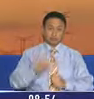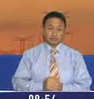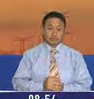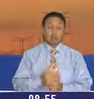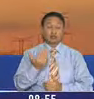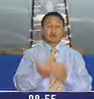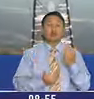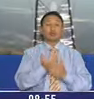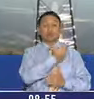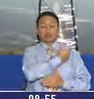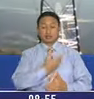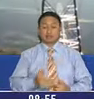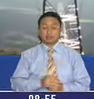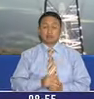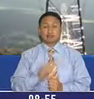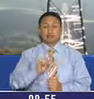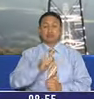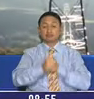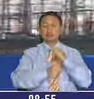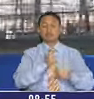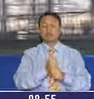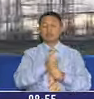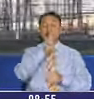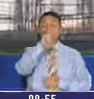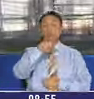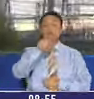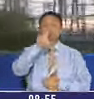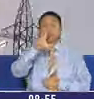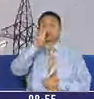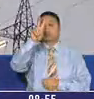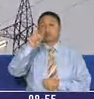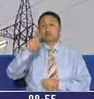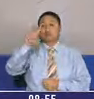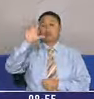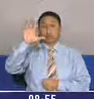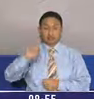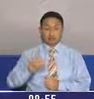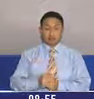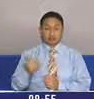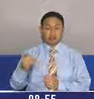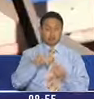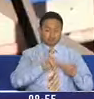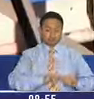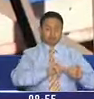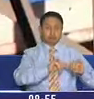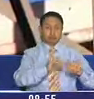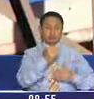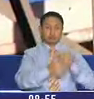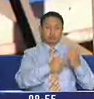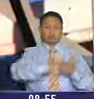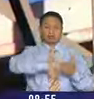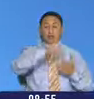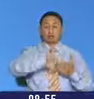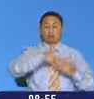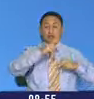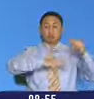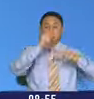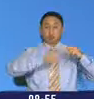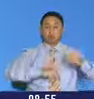nuevos presidentes, tanto del periodo 2023 y 2025, deberán encargarse de las contrataciones y